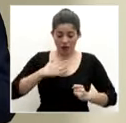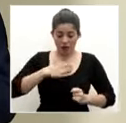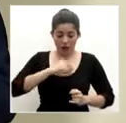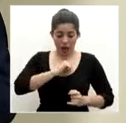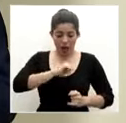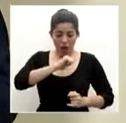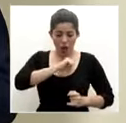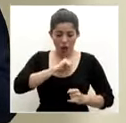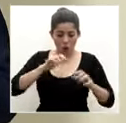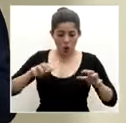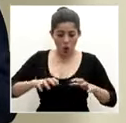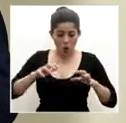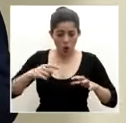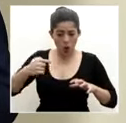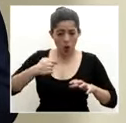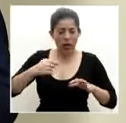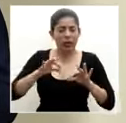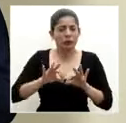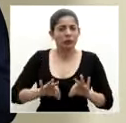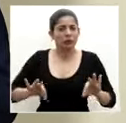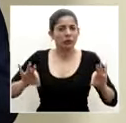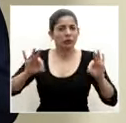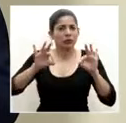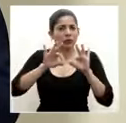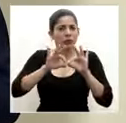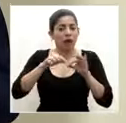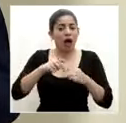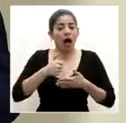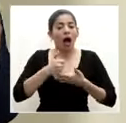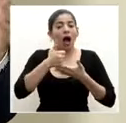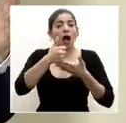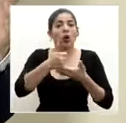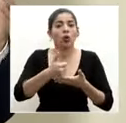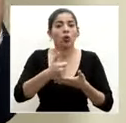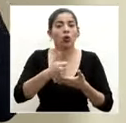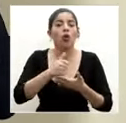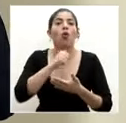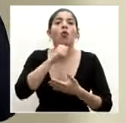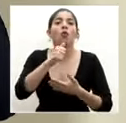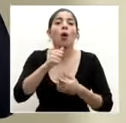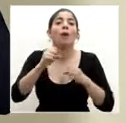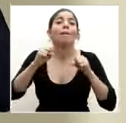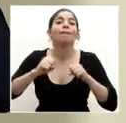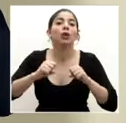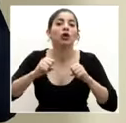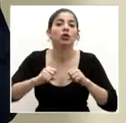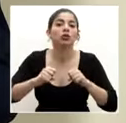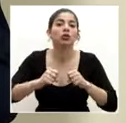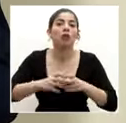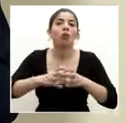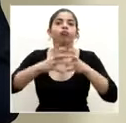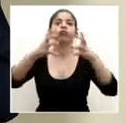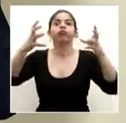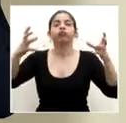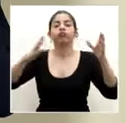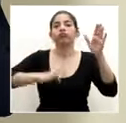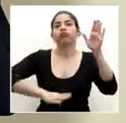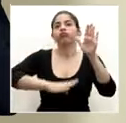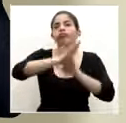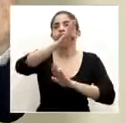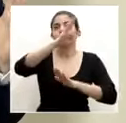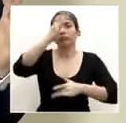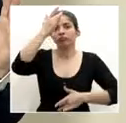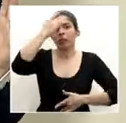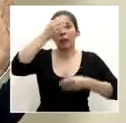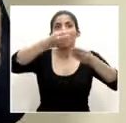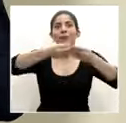uno de nosotros es fundamental en garantizar que no haya ese posible repunte que se